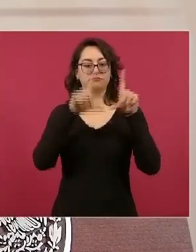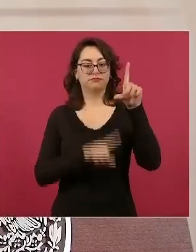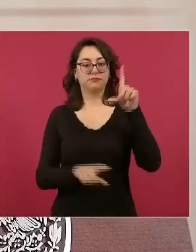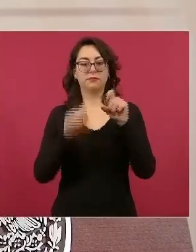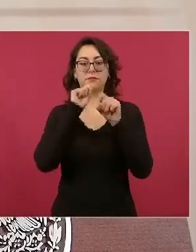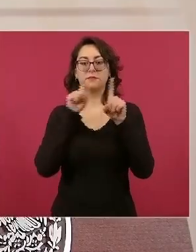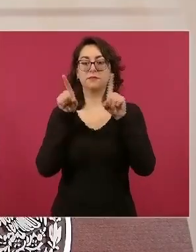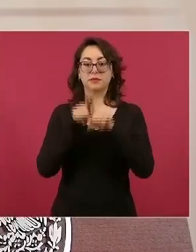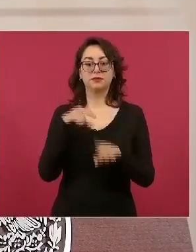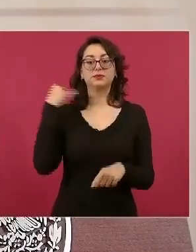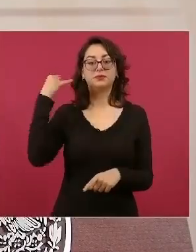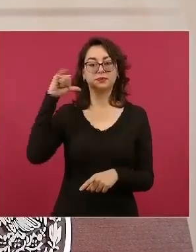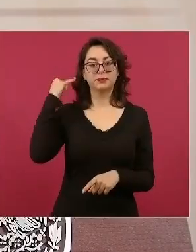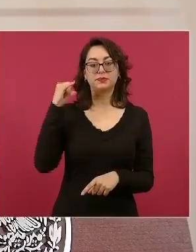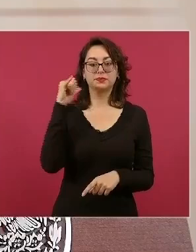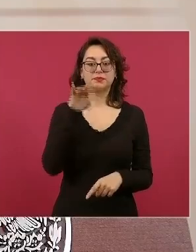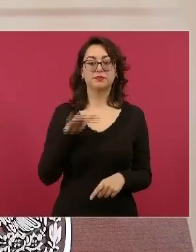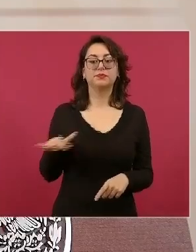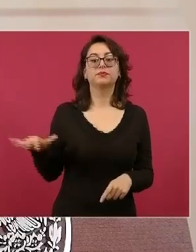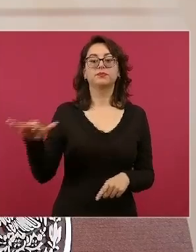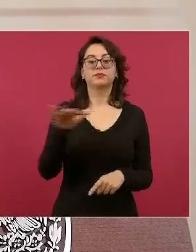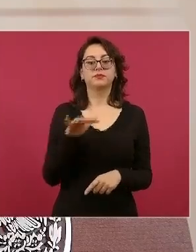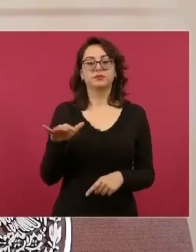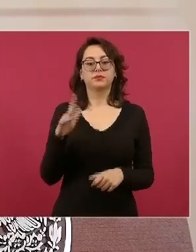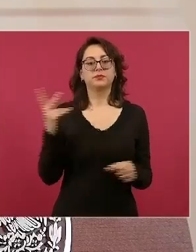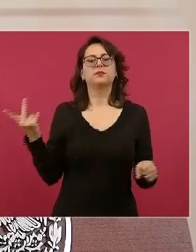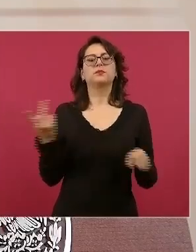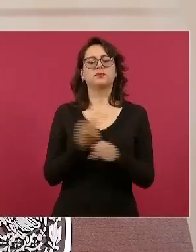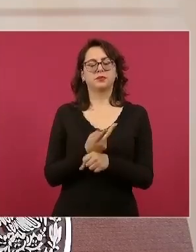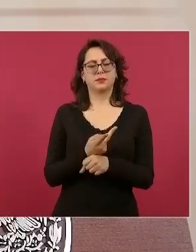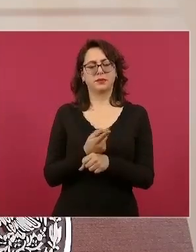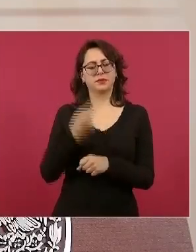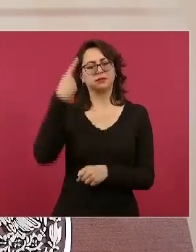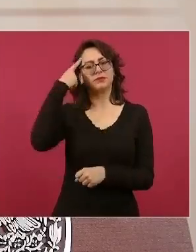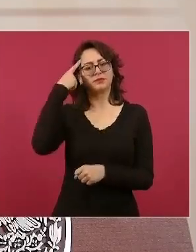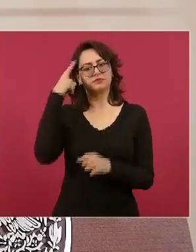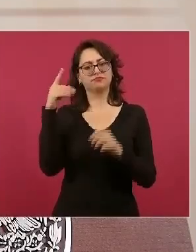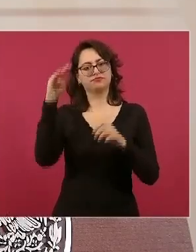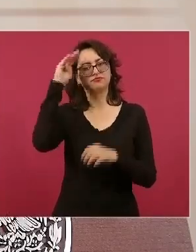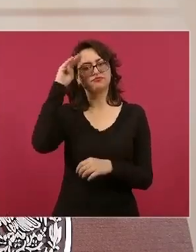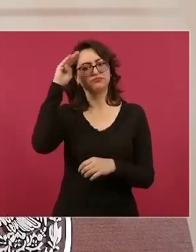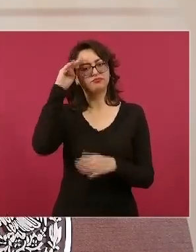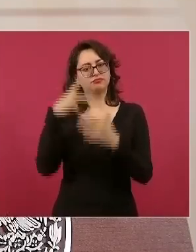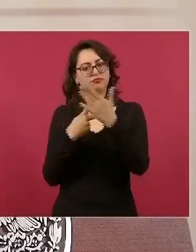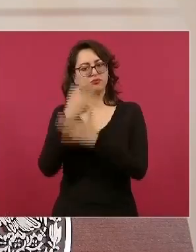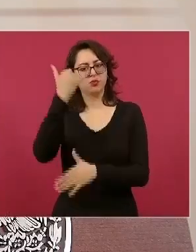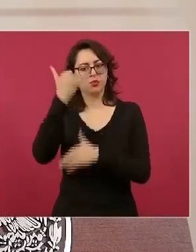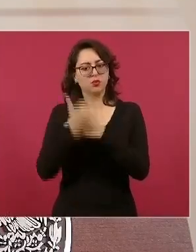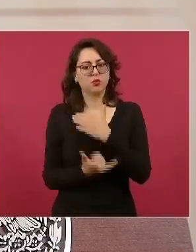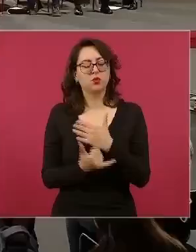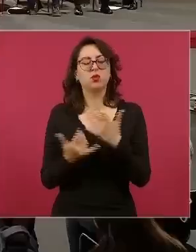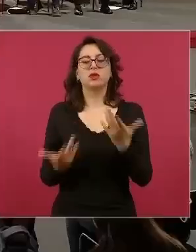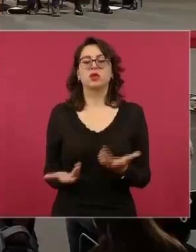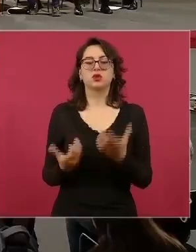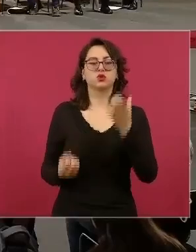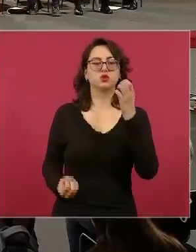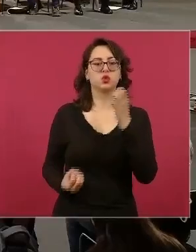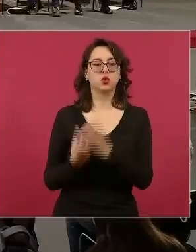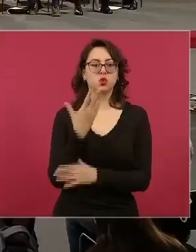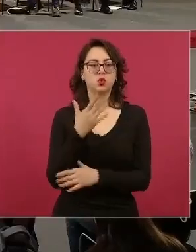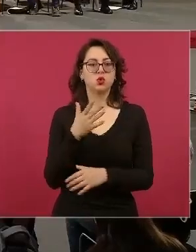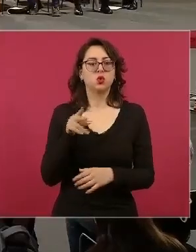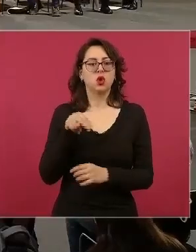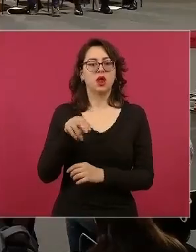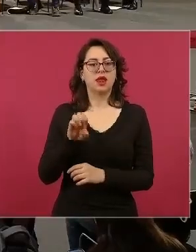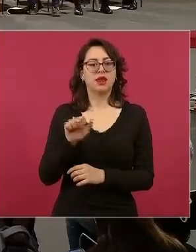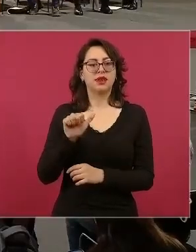el Near Shoring. Algunos pensarán que el Near Shoring no es para el sureste del país, pero si ustedes ven, esta es una información que